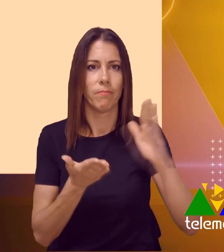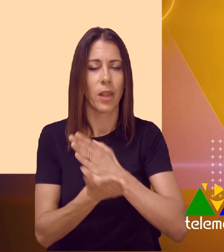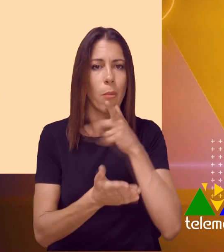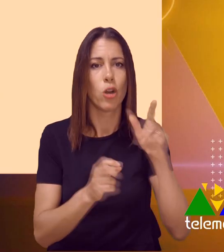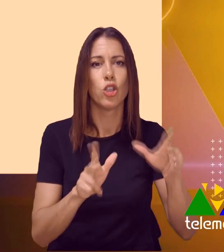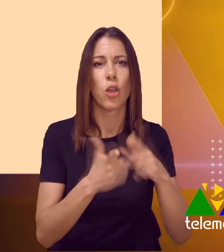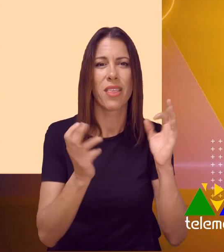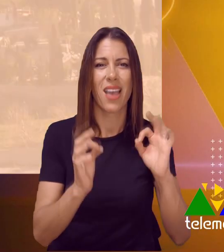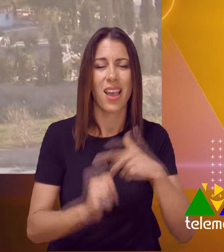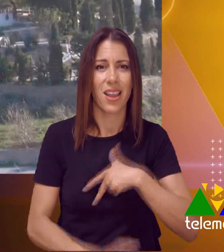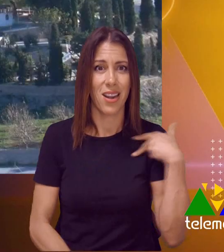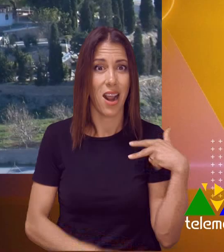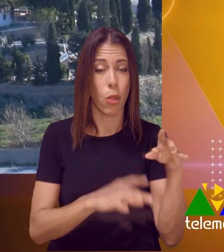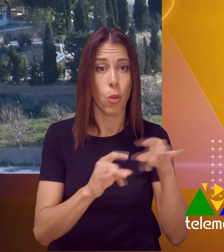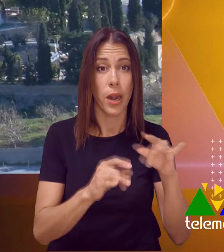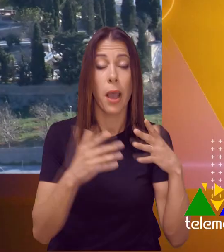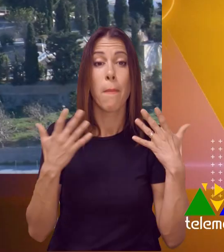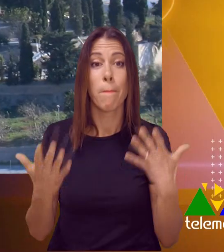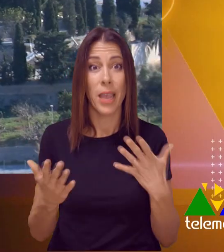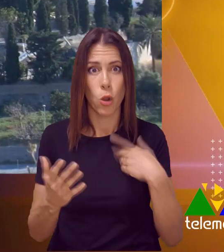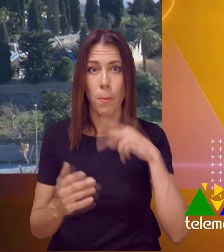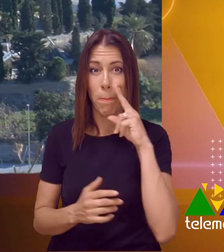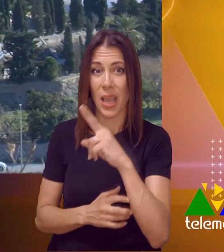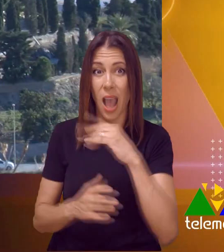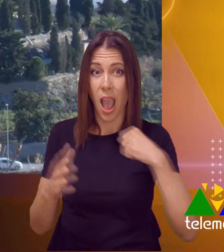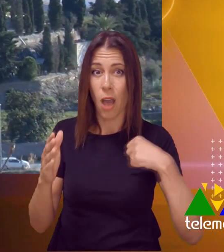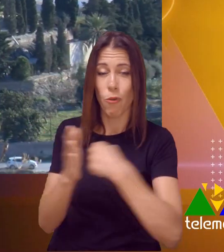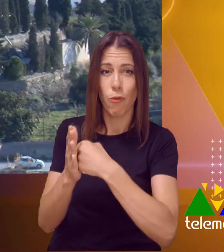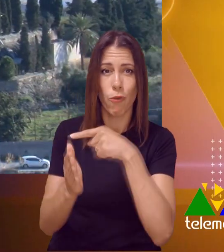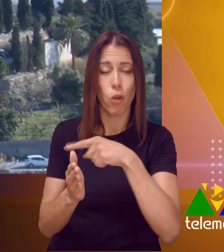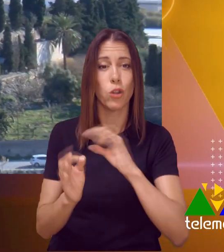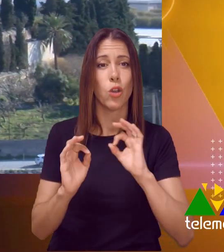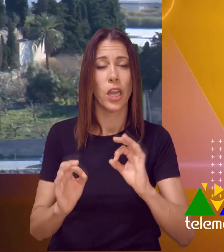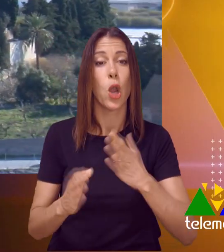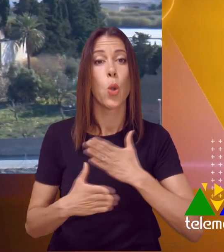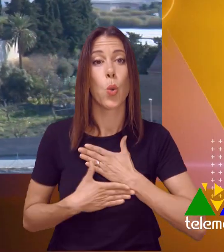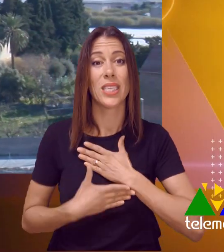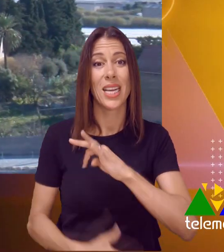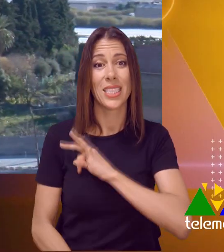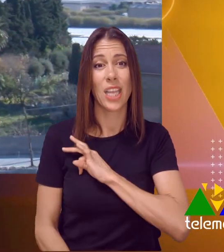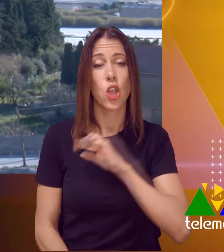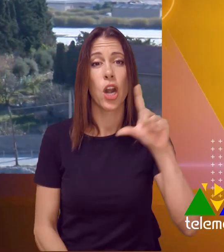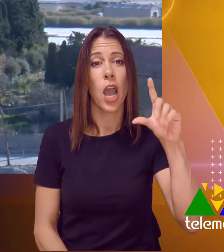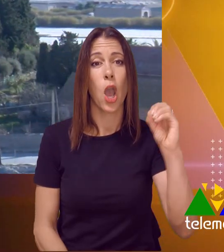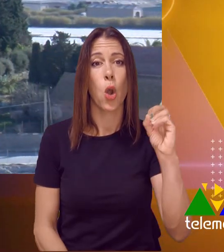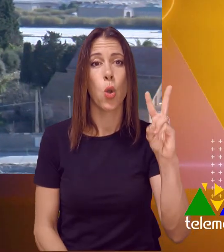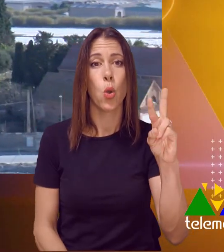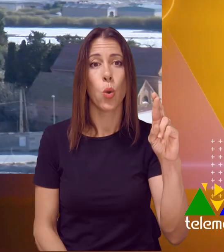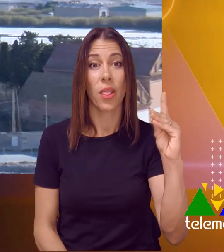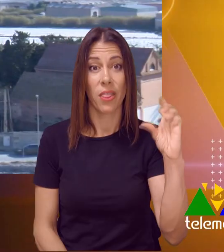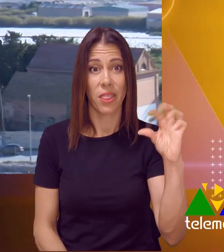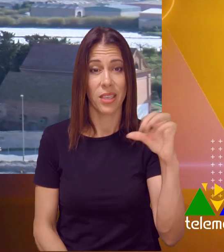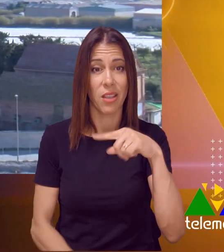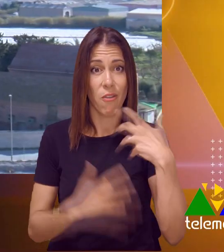General Azucarera. En cambio, la que tenemos al fondo, que es Nuestra Señora de Lourdes, que es la fábrica que tenemos al